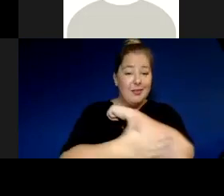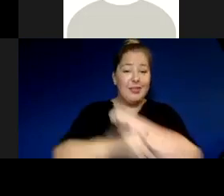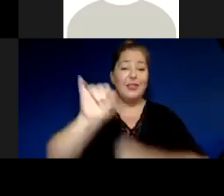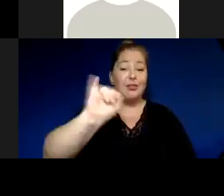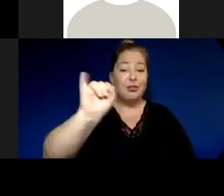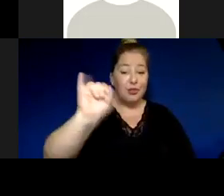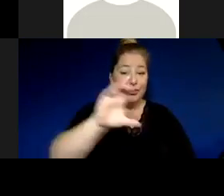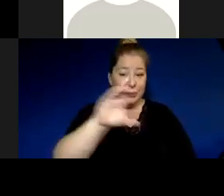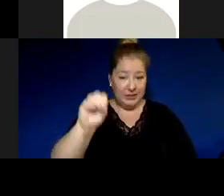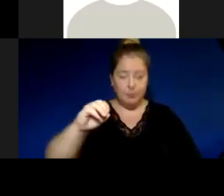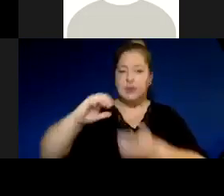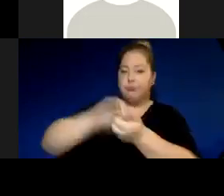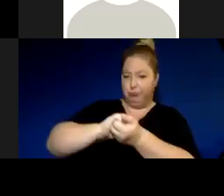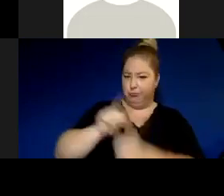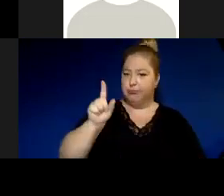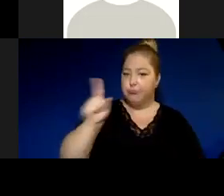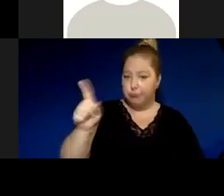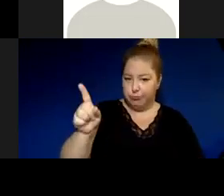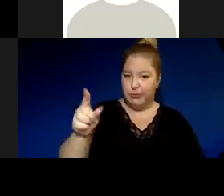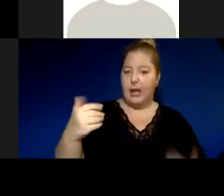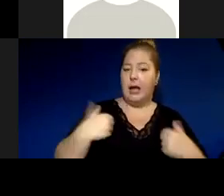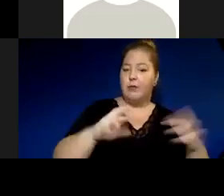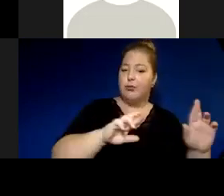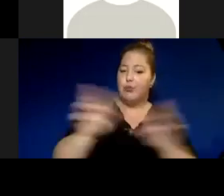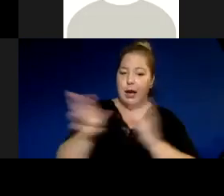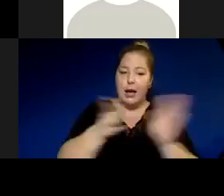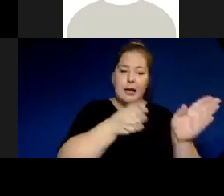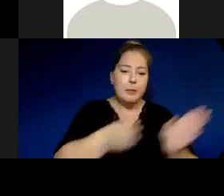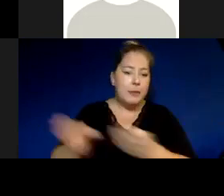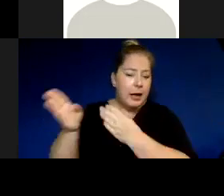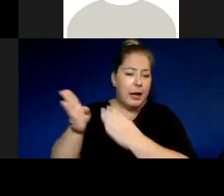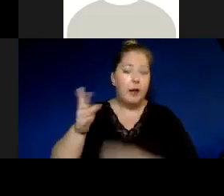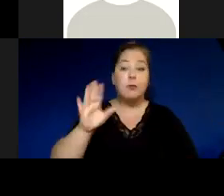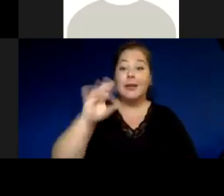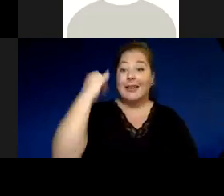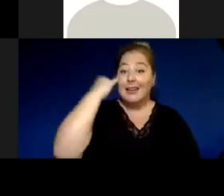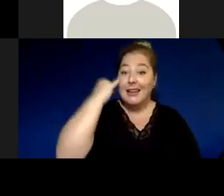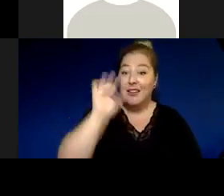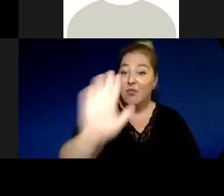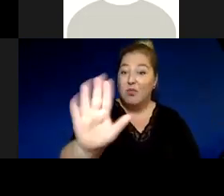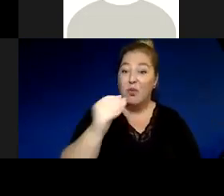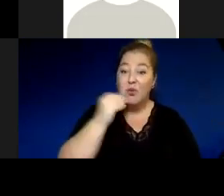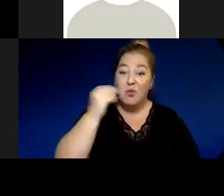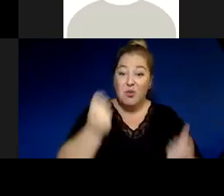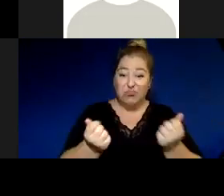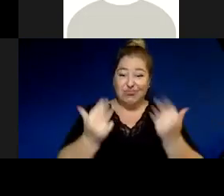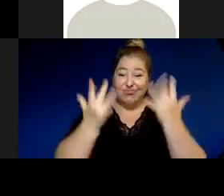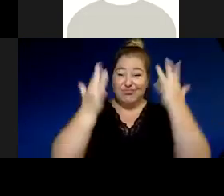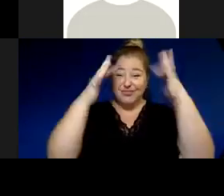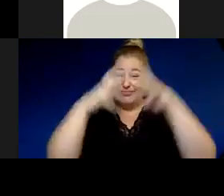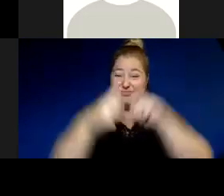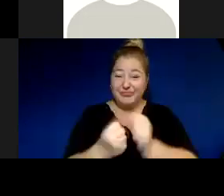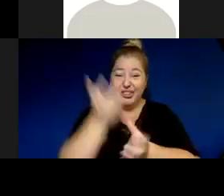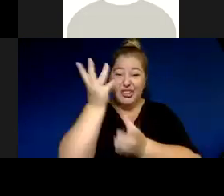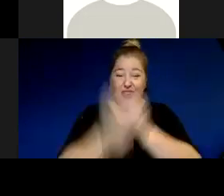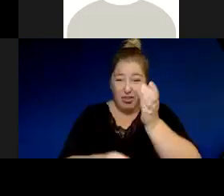personas las herramientas que necesitan para tener acceso a los servicios de seguros. Si han perdido sus